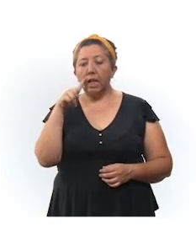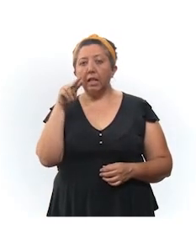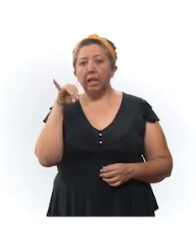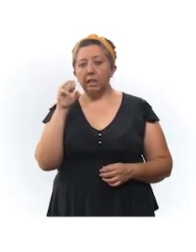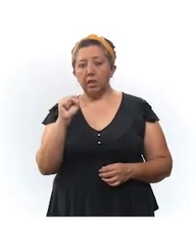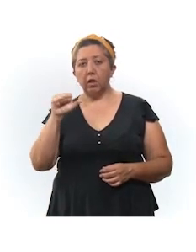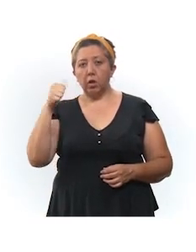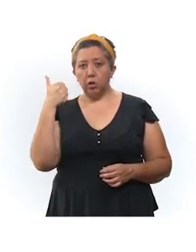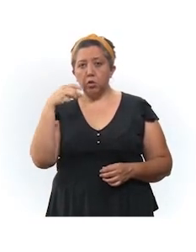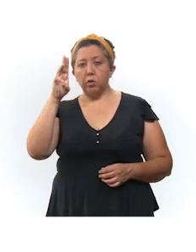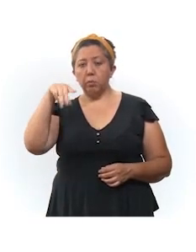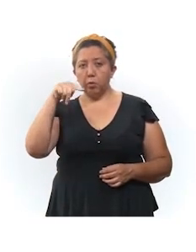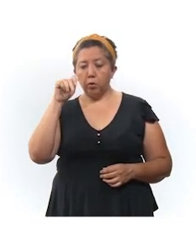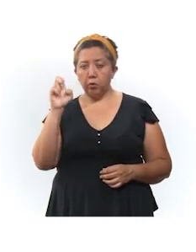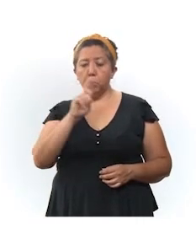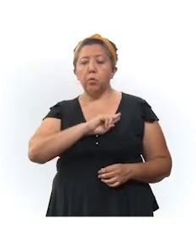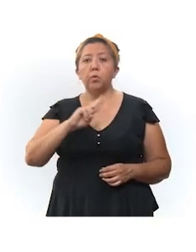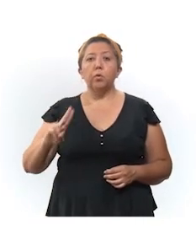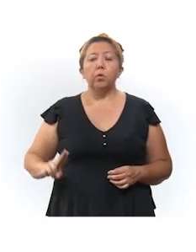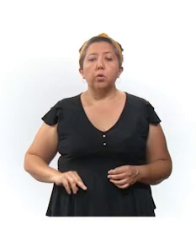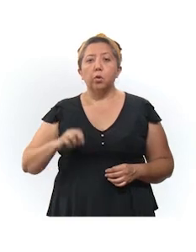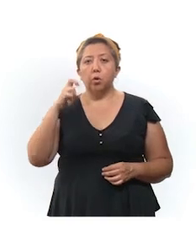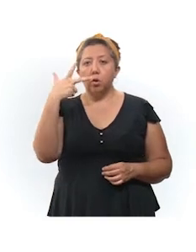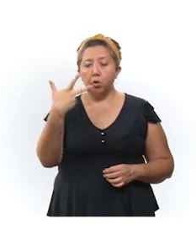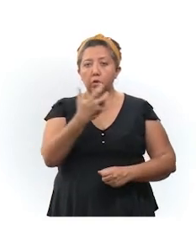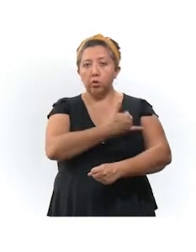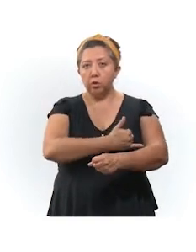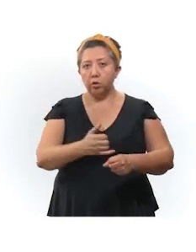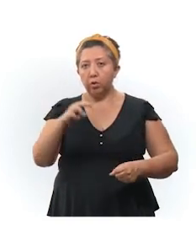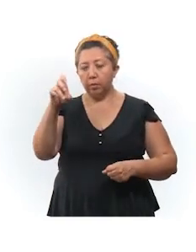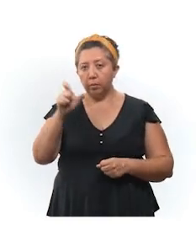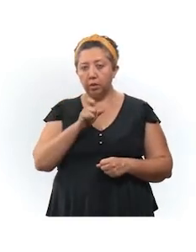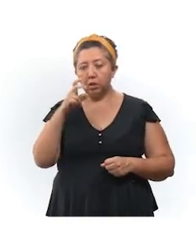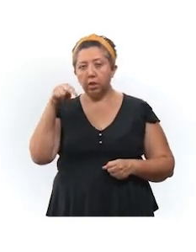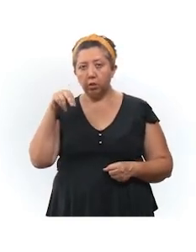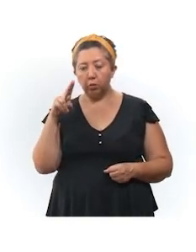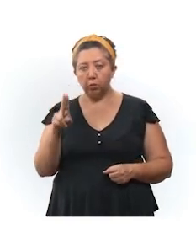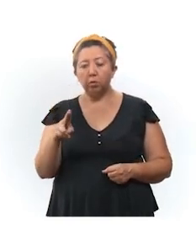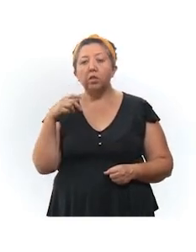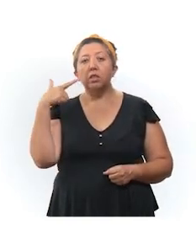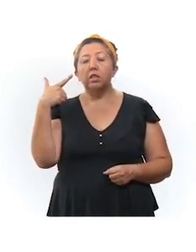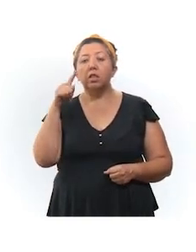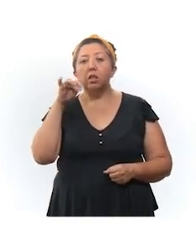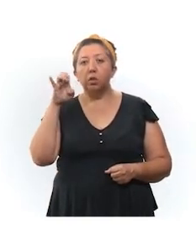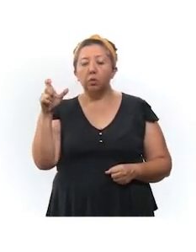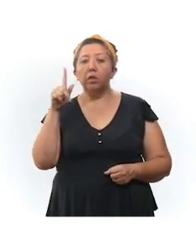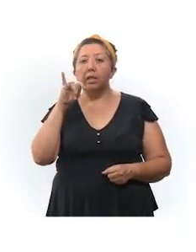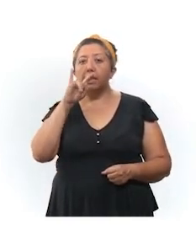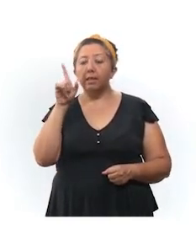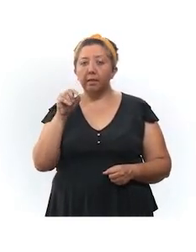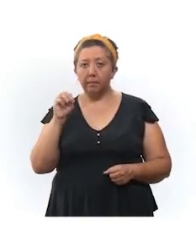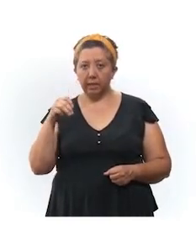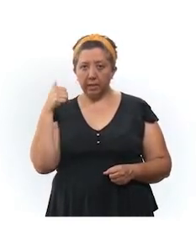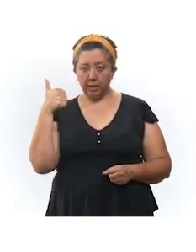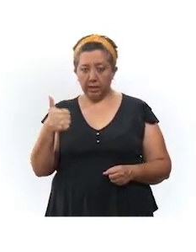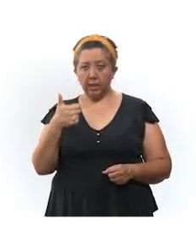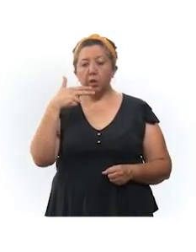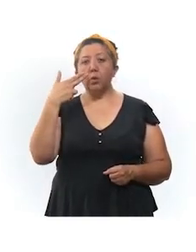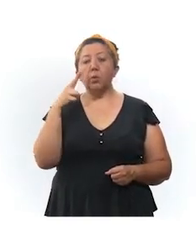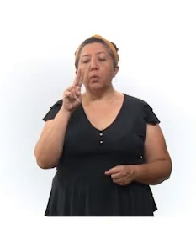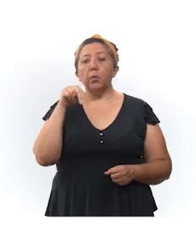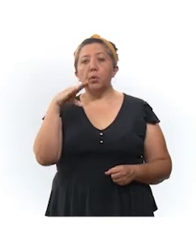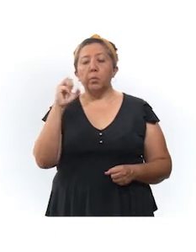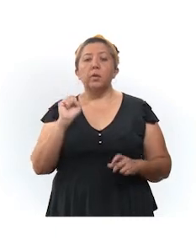Canacín, 11 en Motul y en Humán, 8 en Izamal y Maxcanú, 7 en Ticul y Tizimín, 6 en